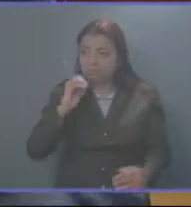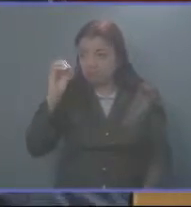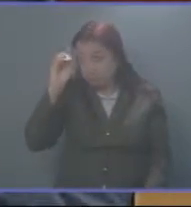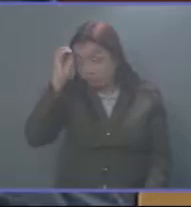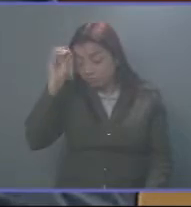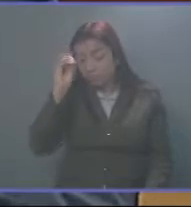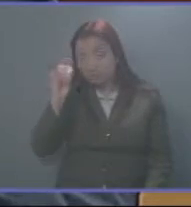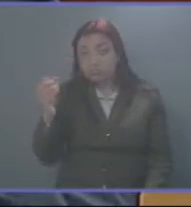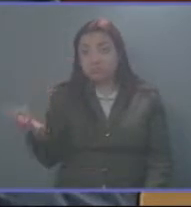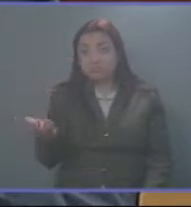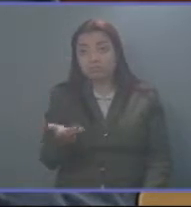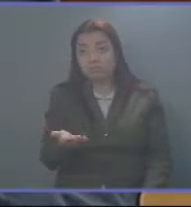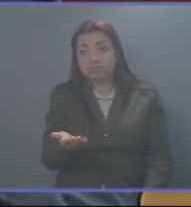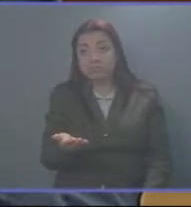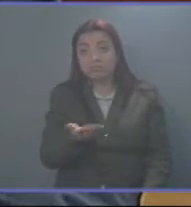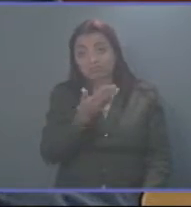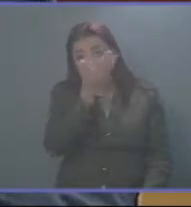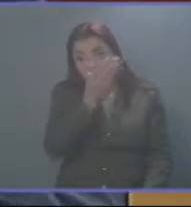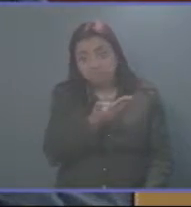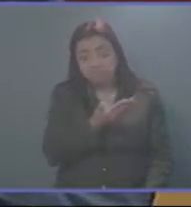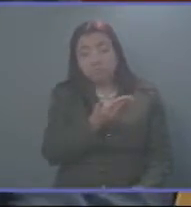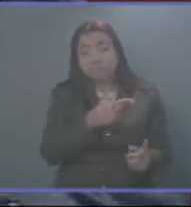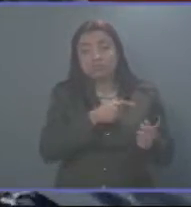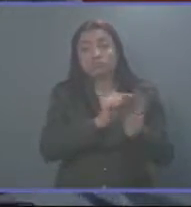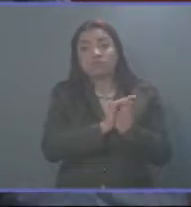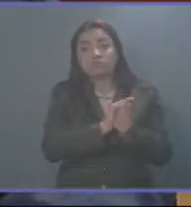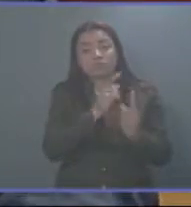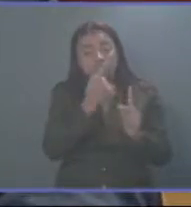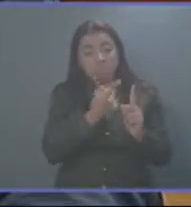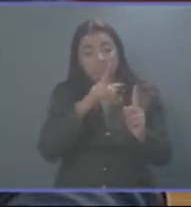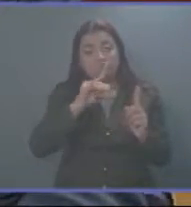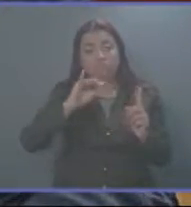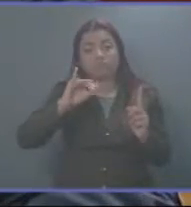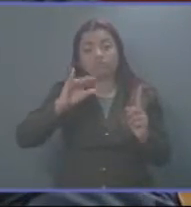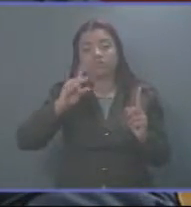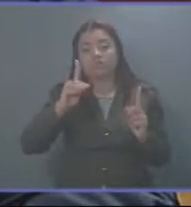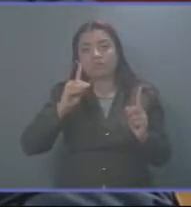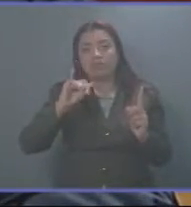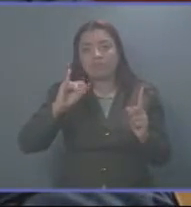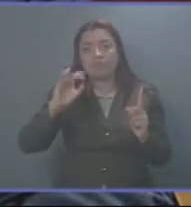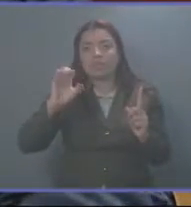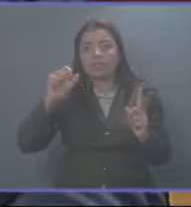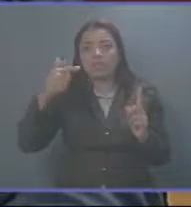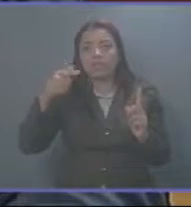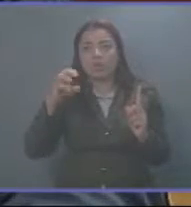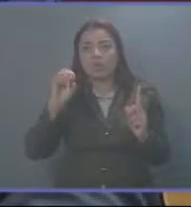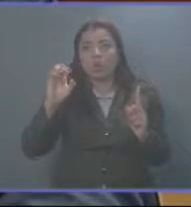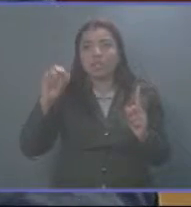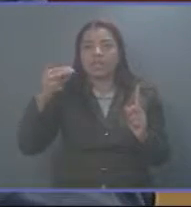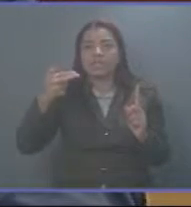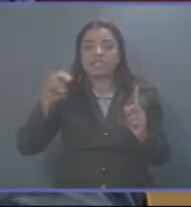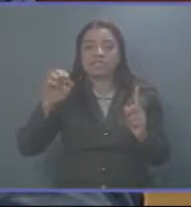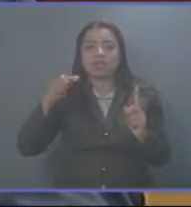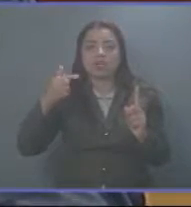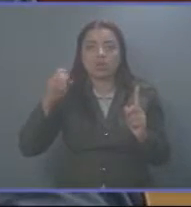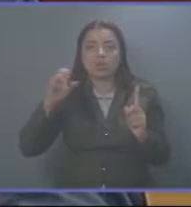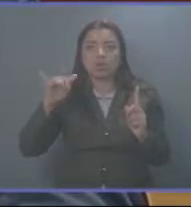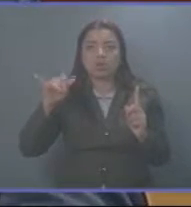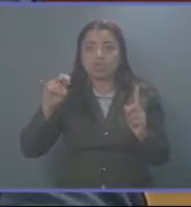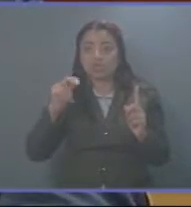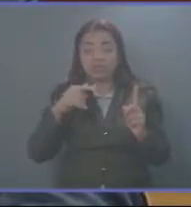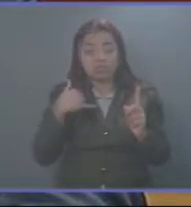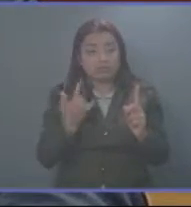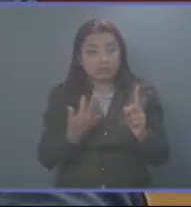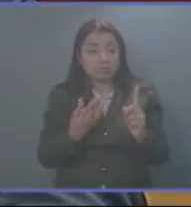reconociendo que conozco a la persona, conozco a los mocionantes y esperaré que esos atestados puedan